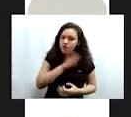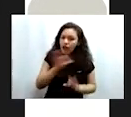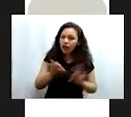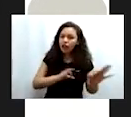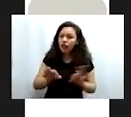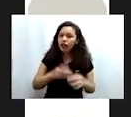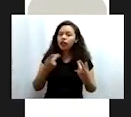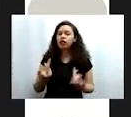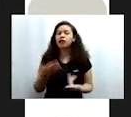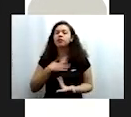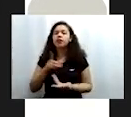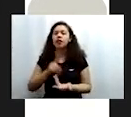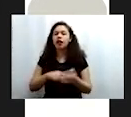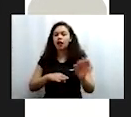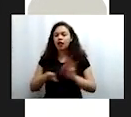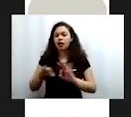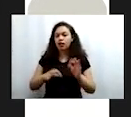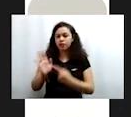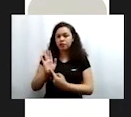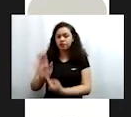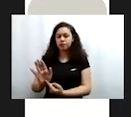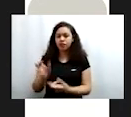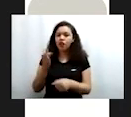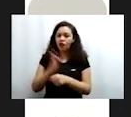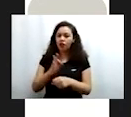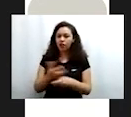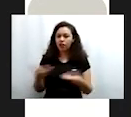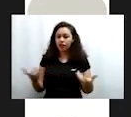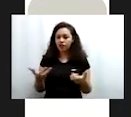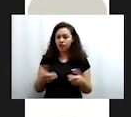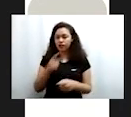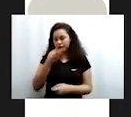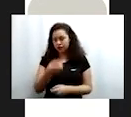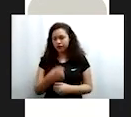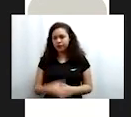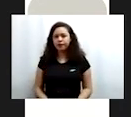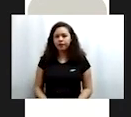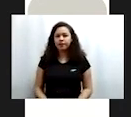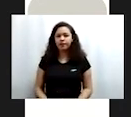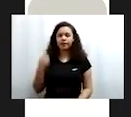su colaboración, como lo que yo acabo ahorita de mencionarles.